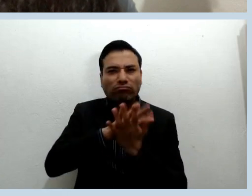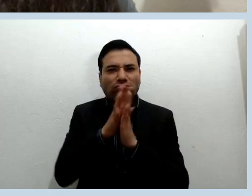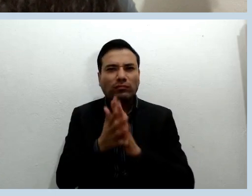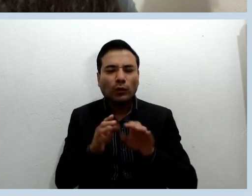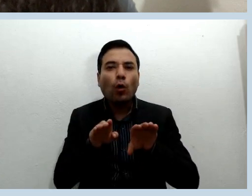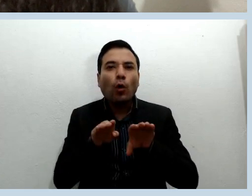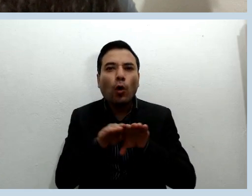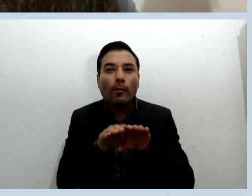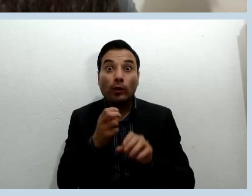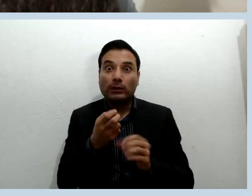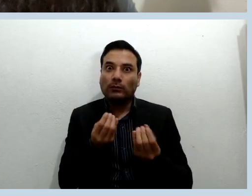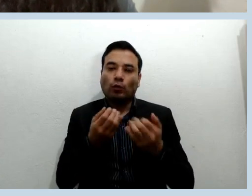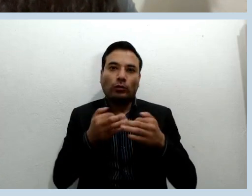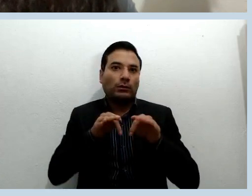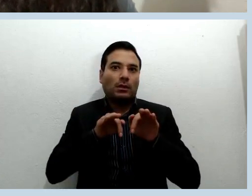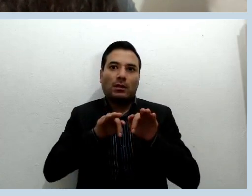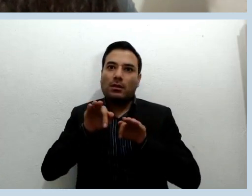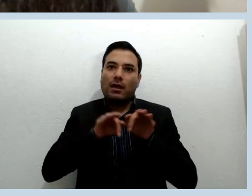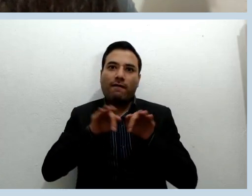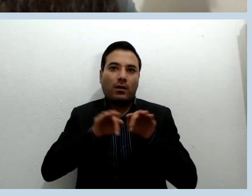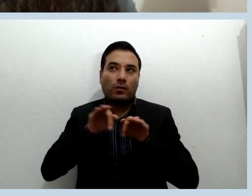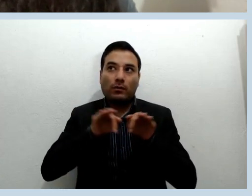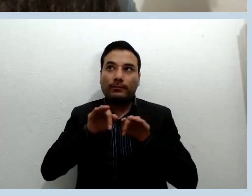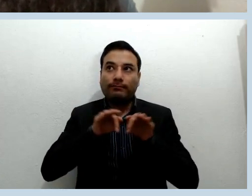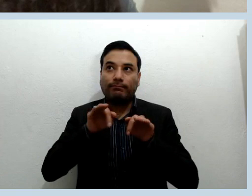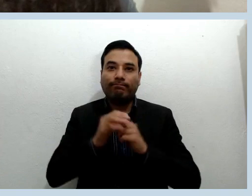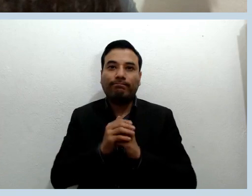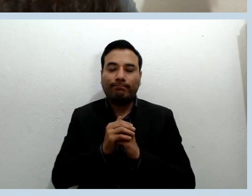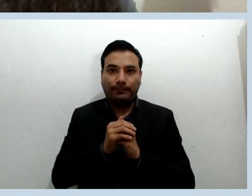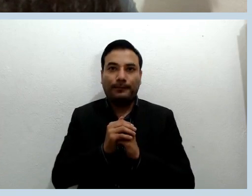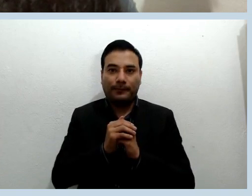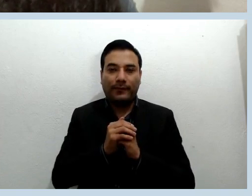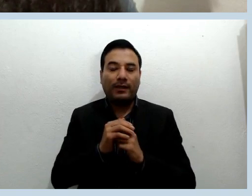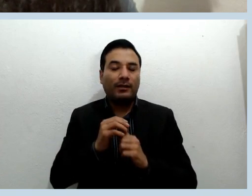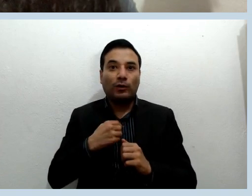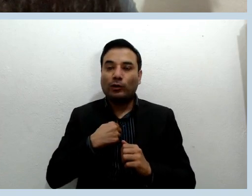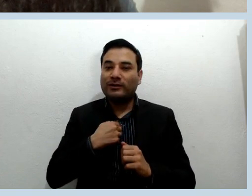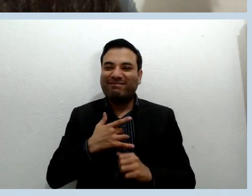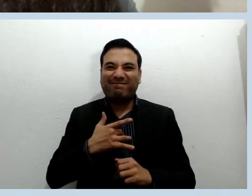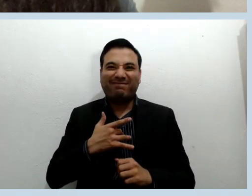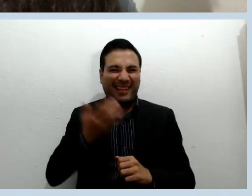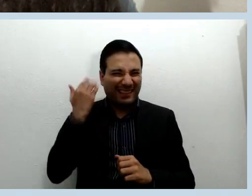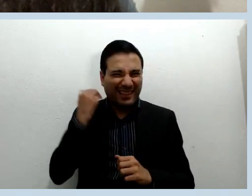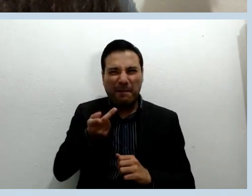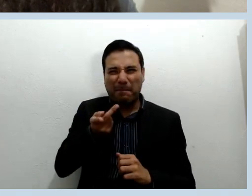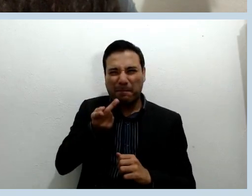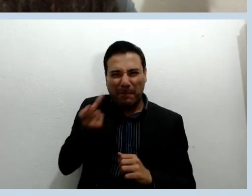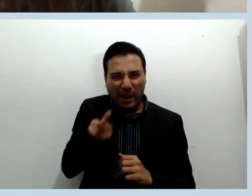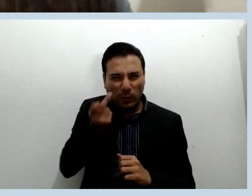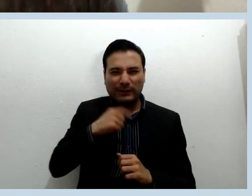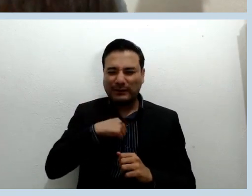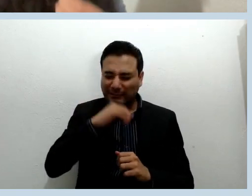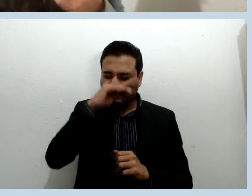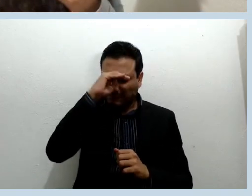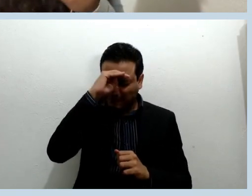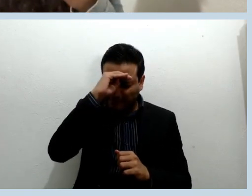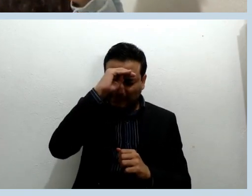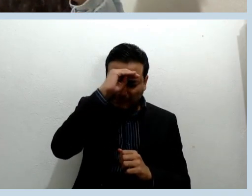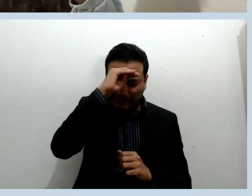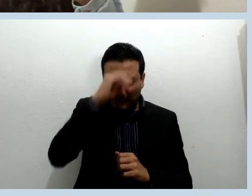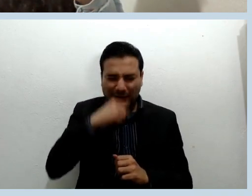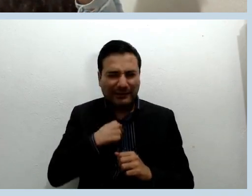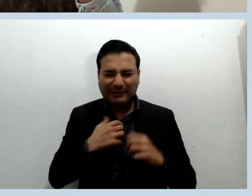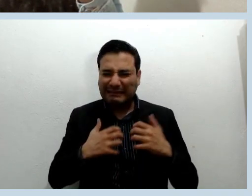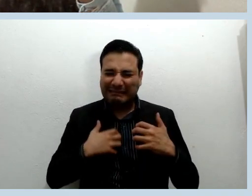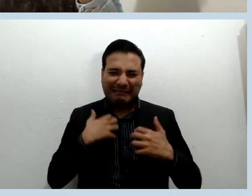créanme que llegaron puntos en donde yo terminé muy frustrada por esas preguntas Este pero